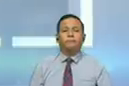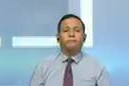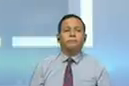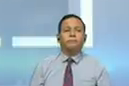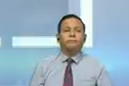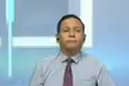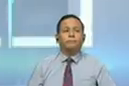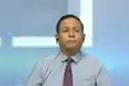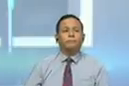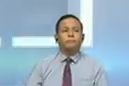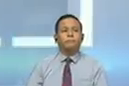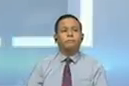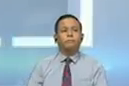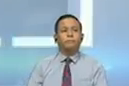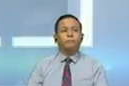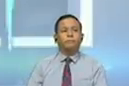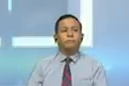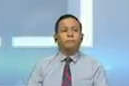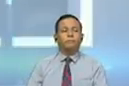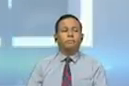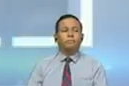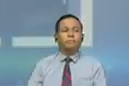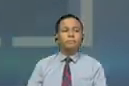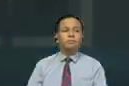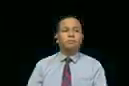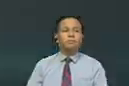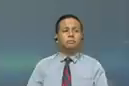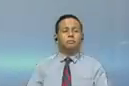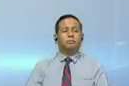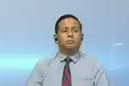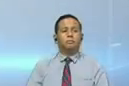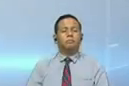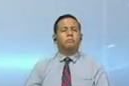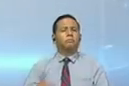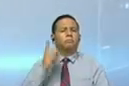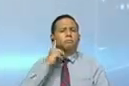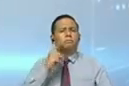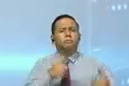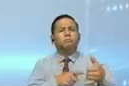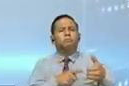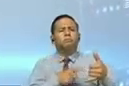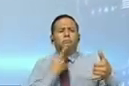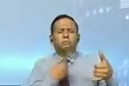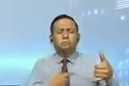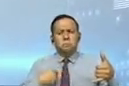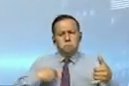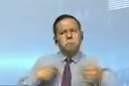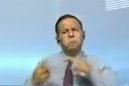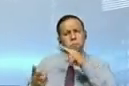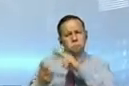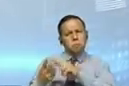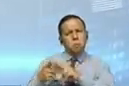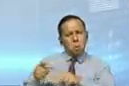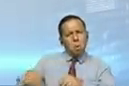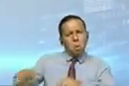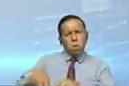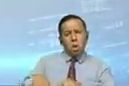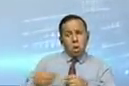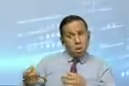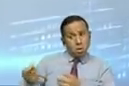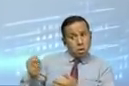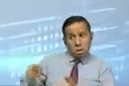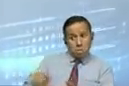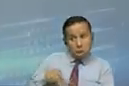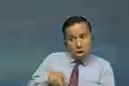Donde nosotros sabemos todo referente a usted. Si no entregas el dinero, vamos a ir por ti y por toda tu familia.